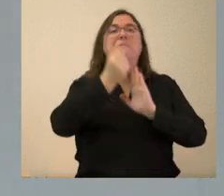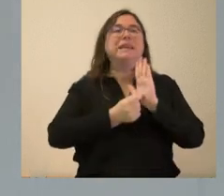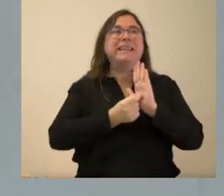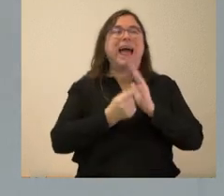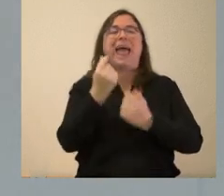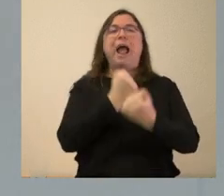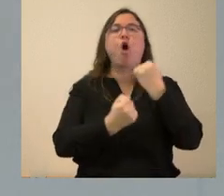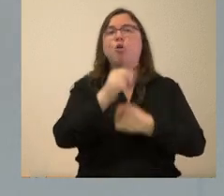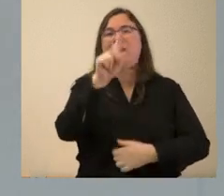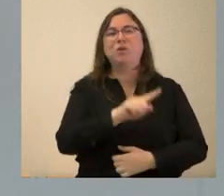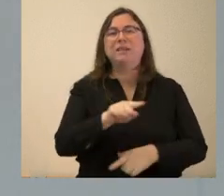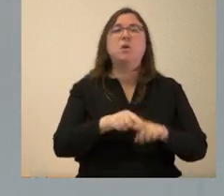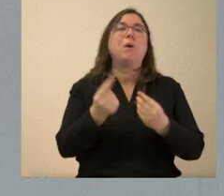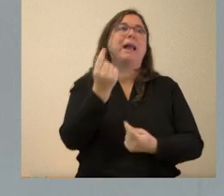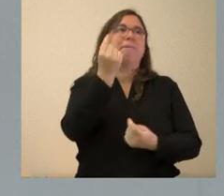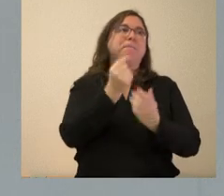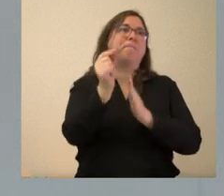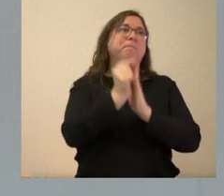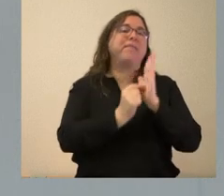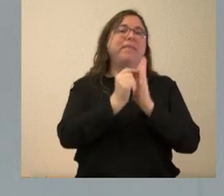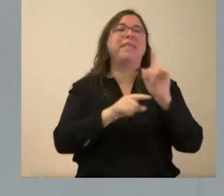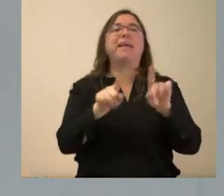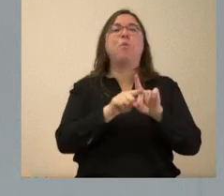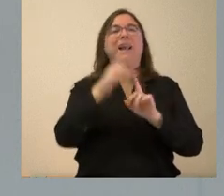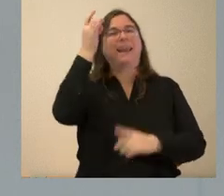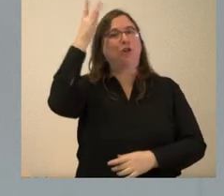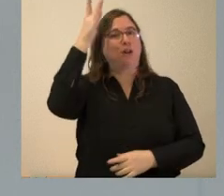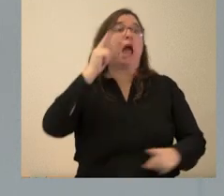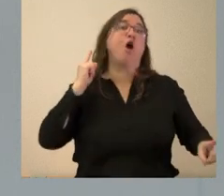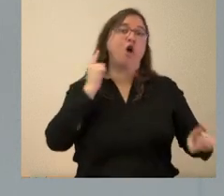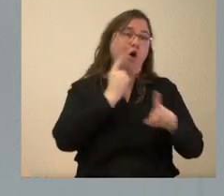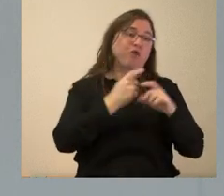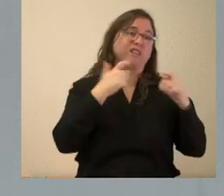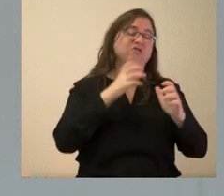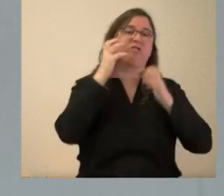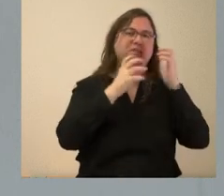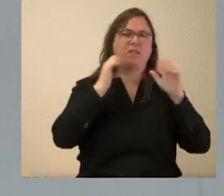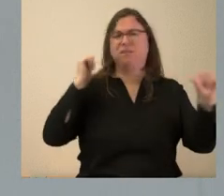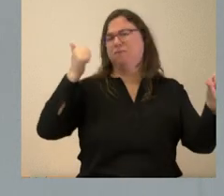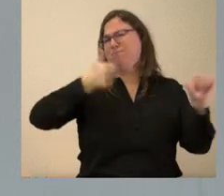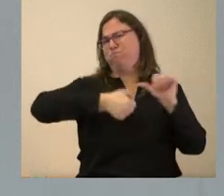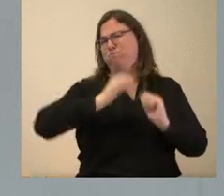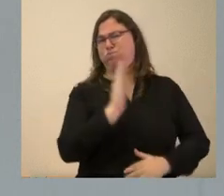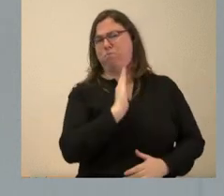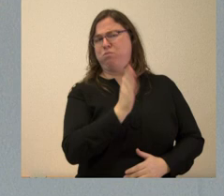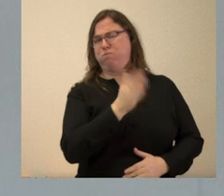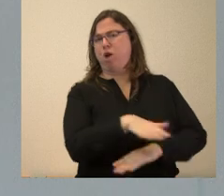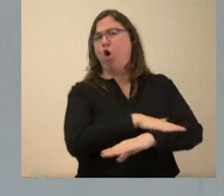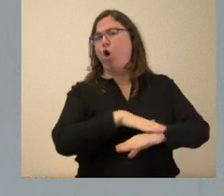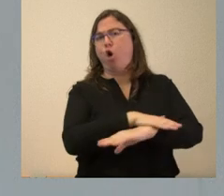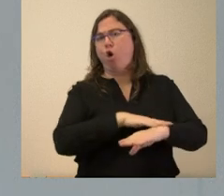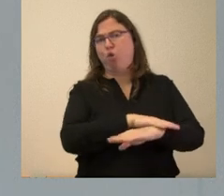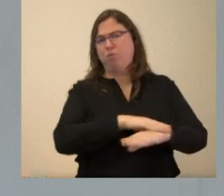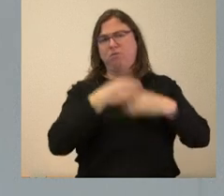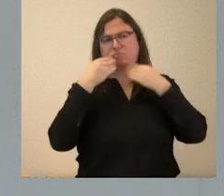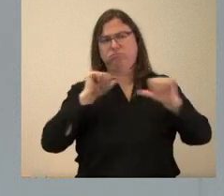económica sino que es una medida ideológica en contra de un sector como el sector de la ganadería que ha sido claramente muy perjudicado por este gobierno a